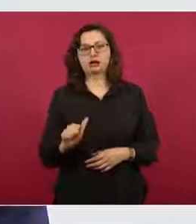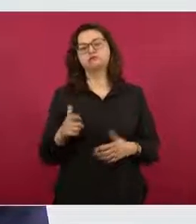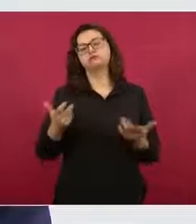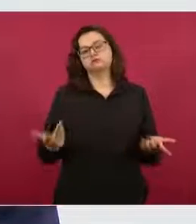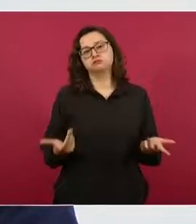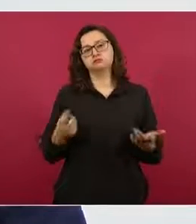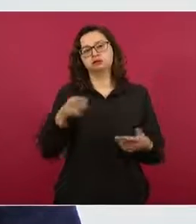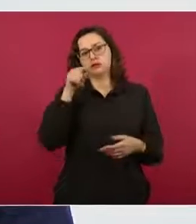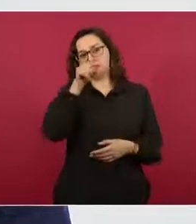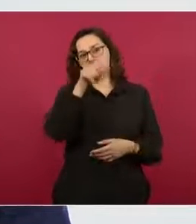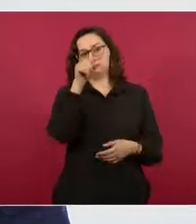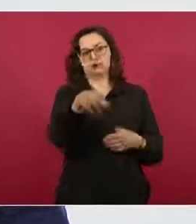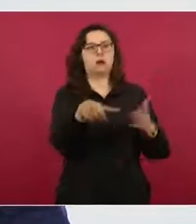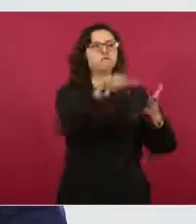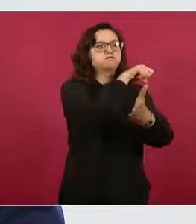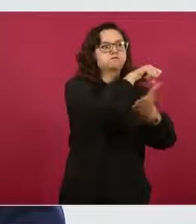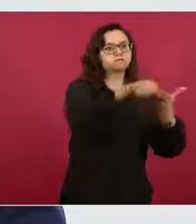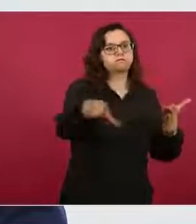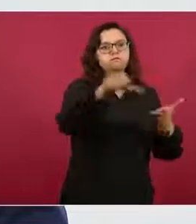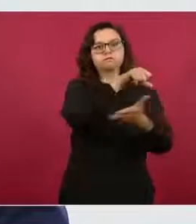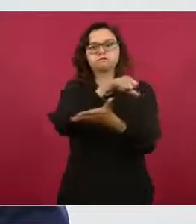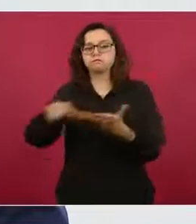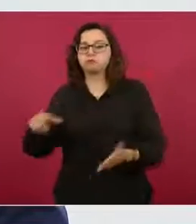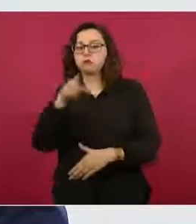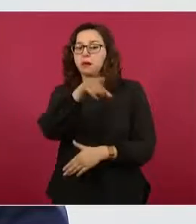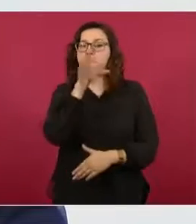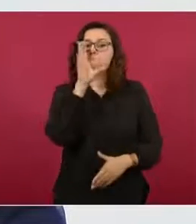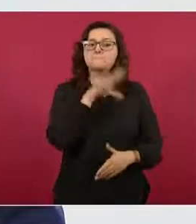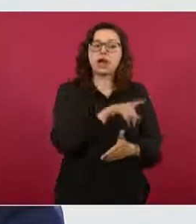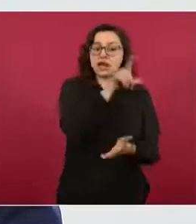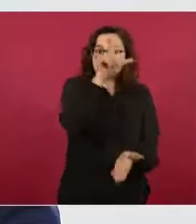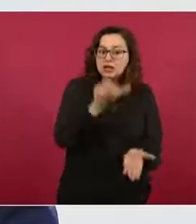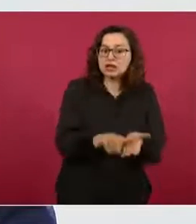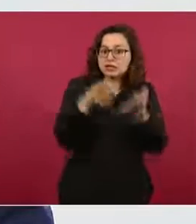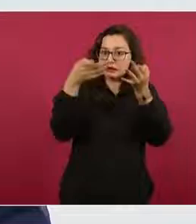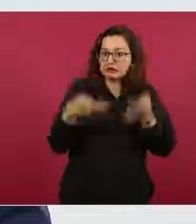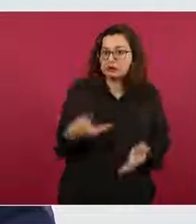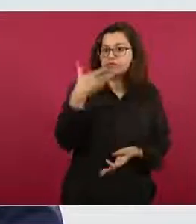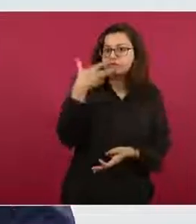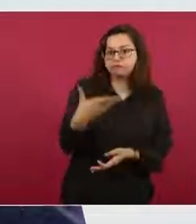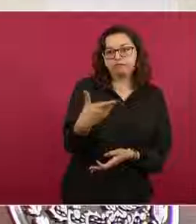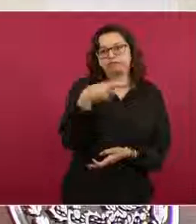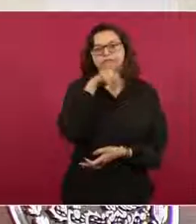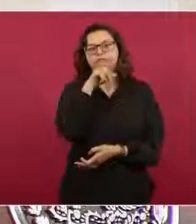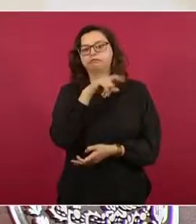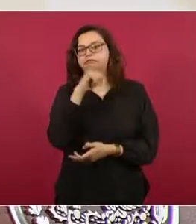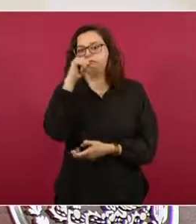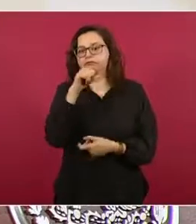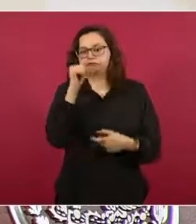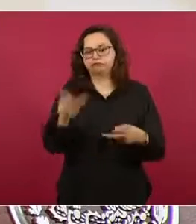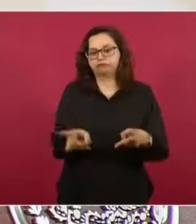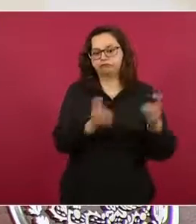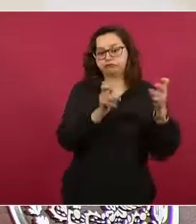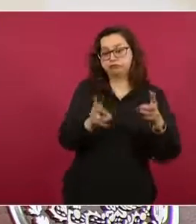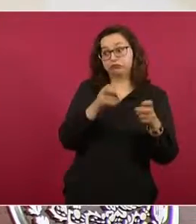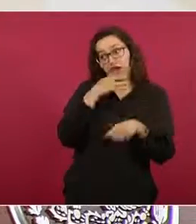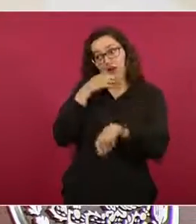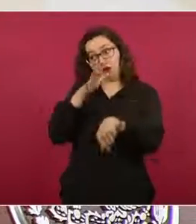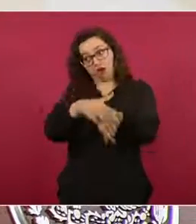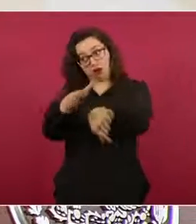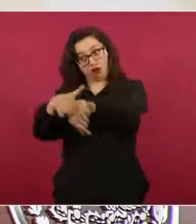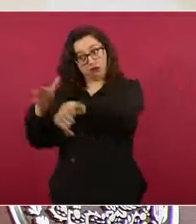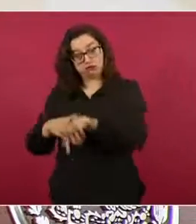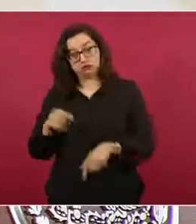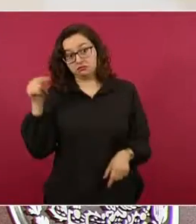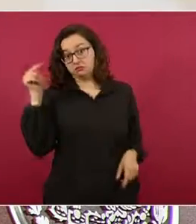sellos porque es una gasolinera que no está dando litros completos, para que lo sepan por ahí los consumidores y